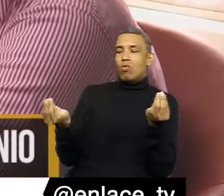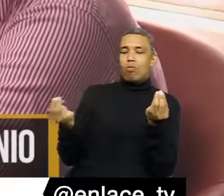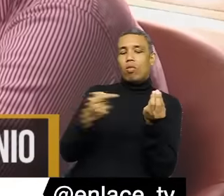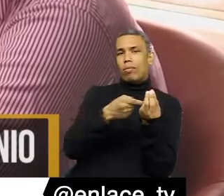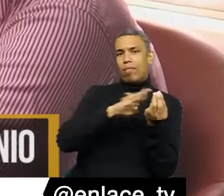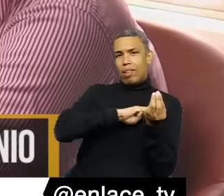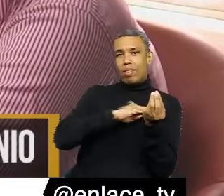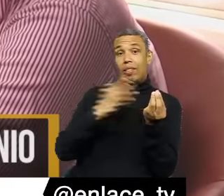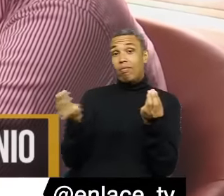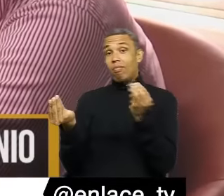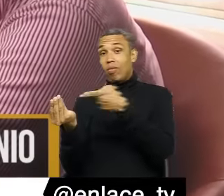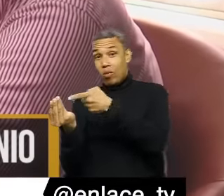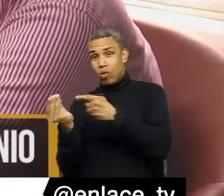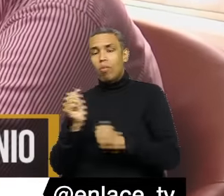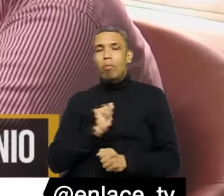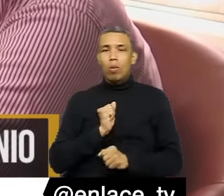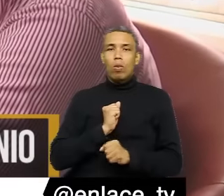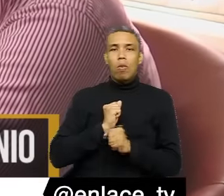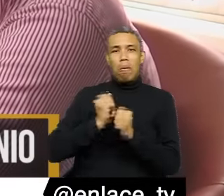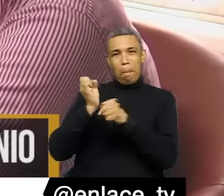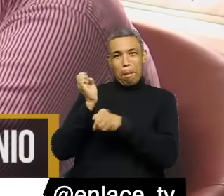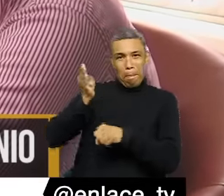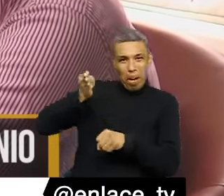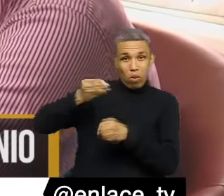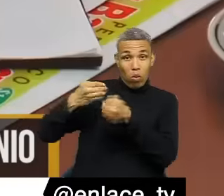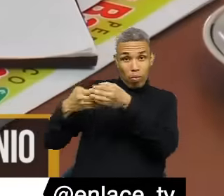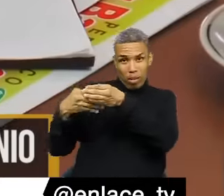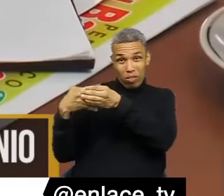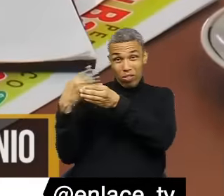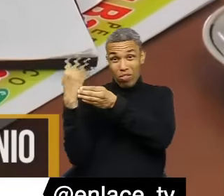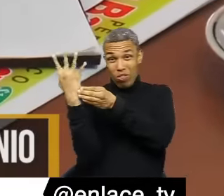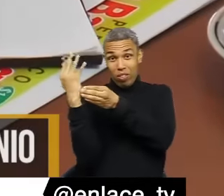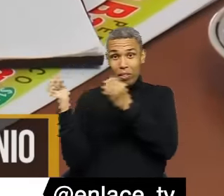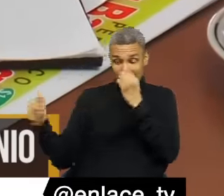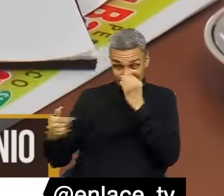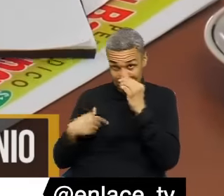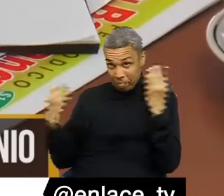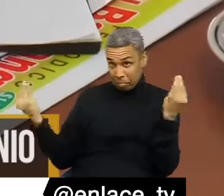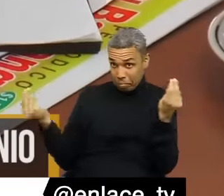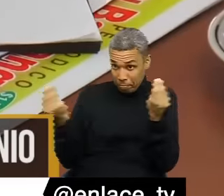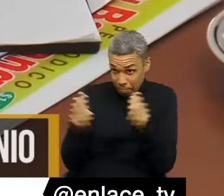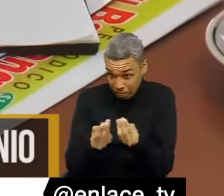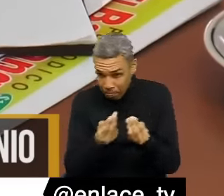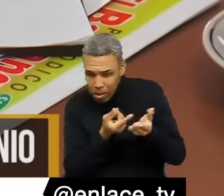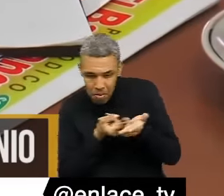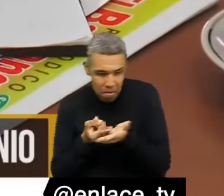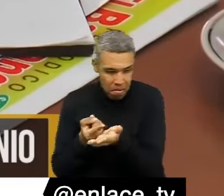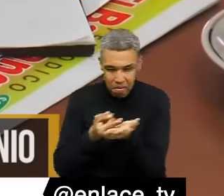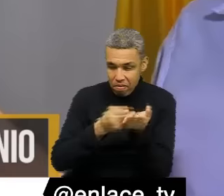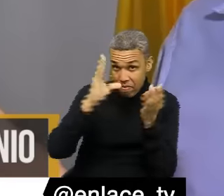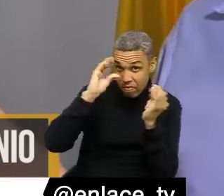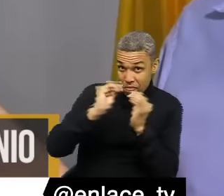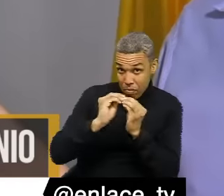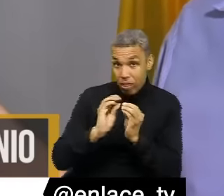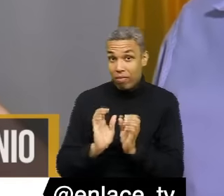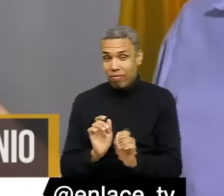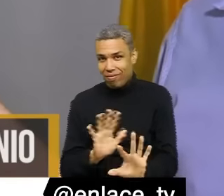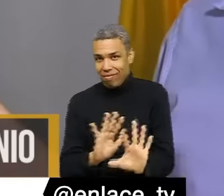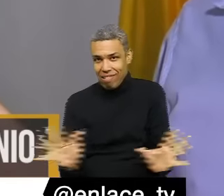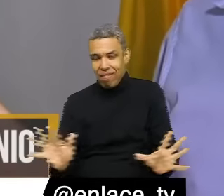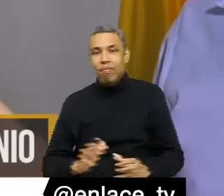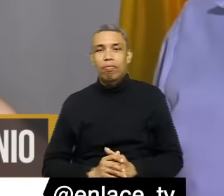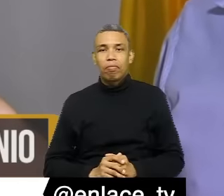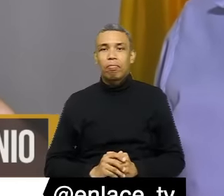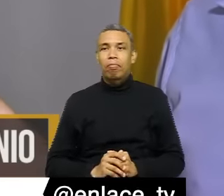técnicamente a los beneficiarios. Los interesados deberán acercarse a la entidad para garantizar transparencia en los procedimientos económicos. A partir